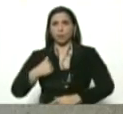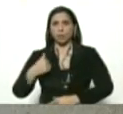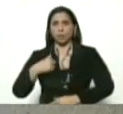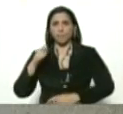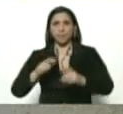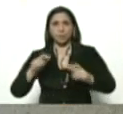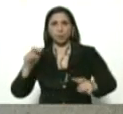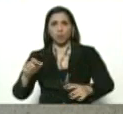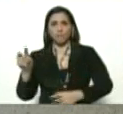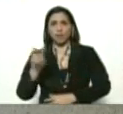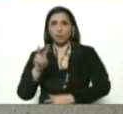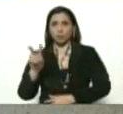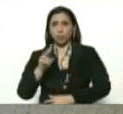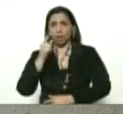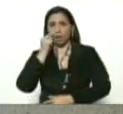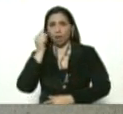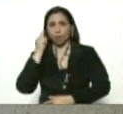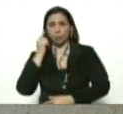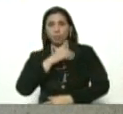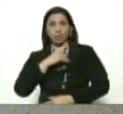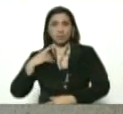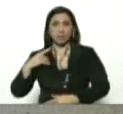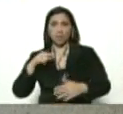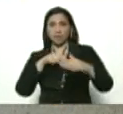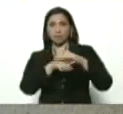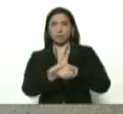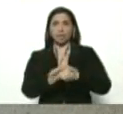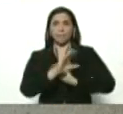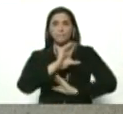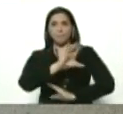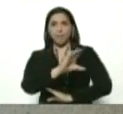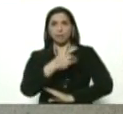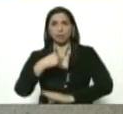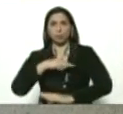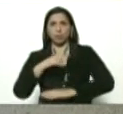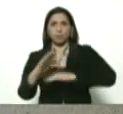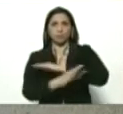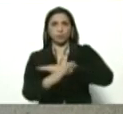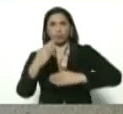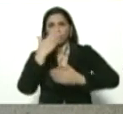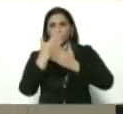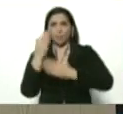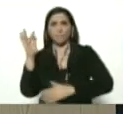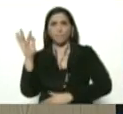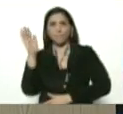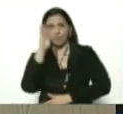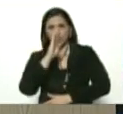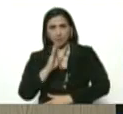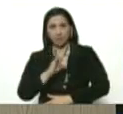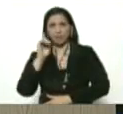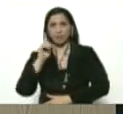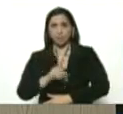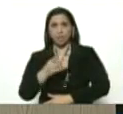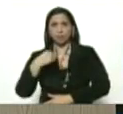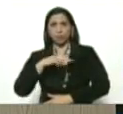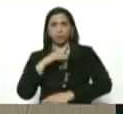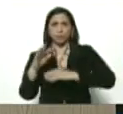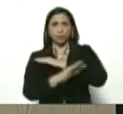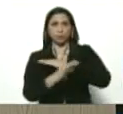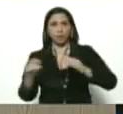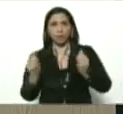venezolana o venezolanos que desea ingresar por nuestra frontera con brasil así como nuestras fronteras con colombia